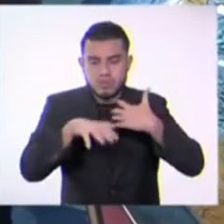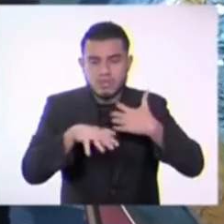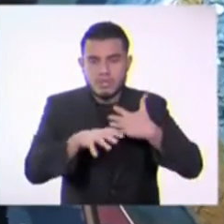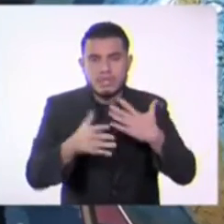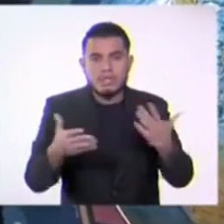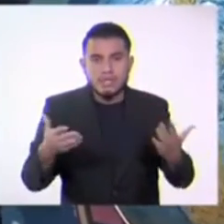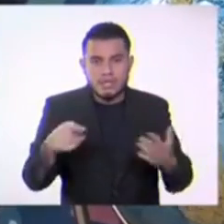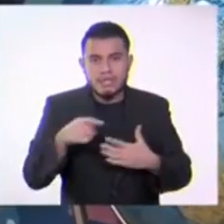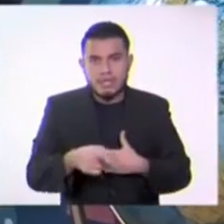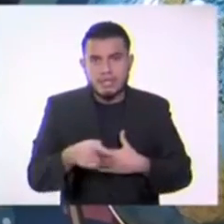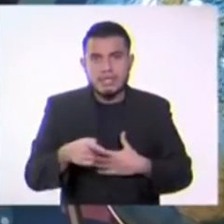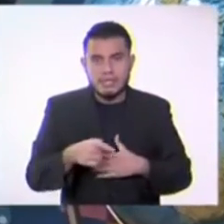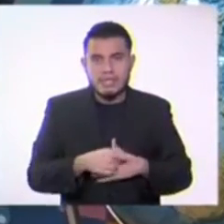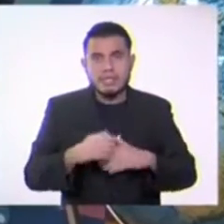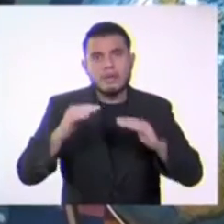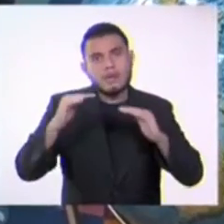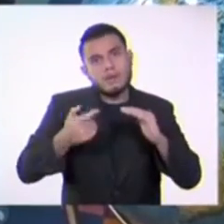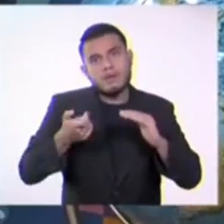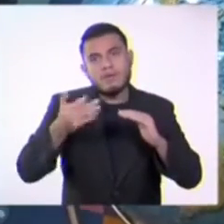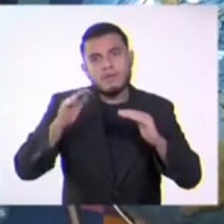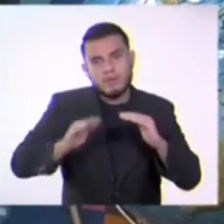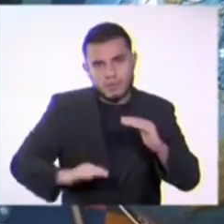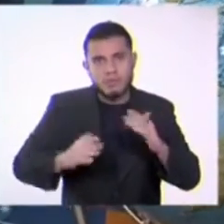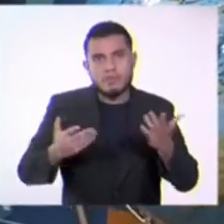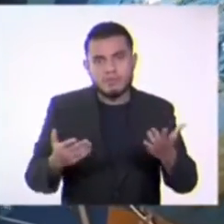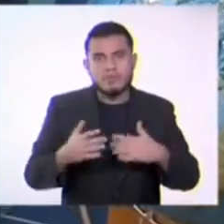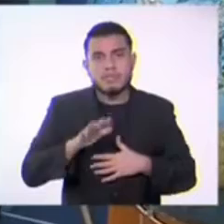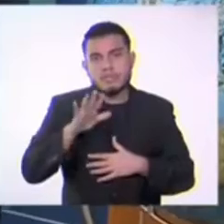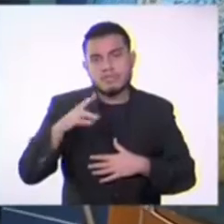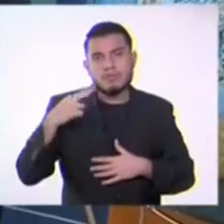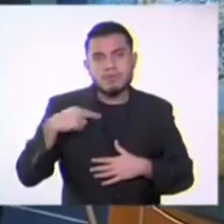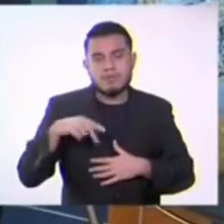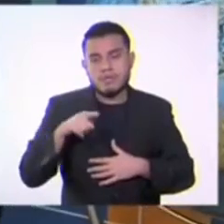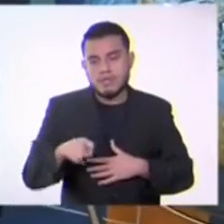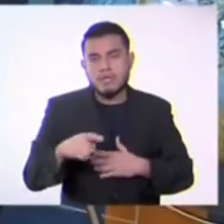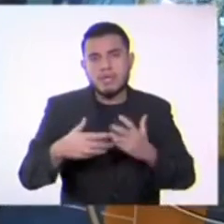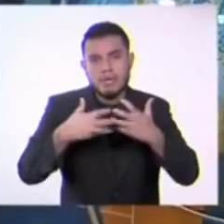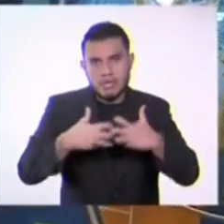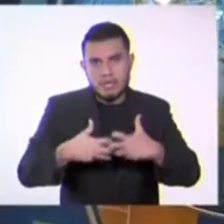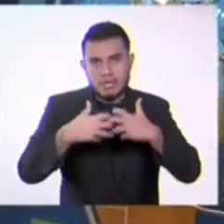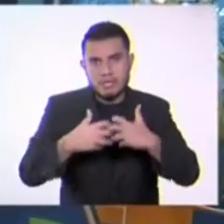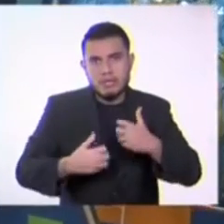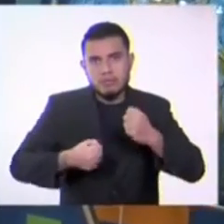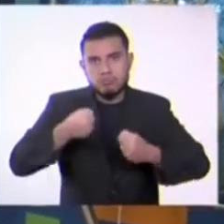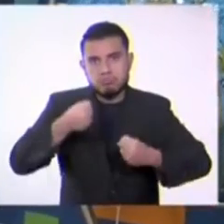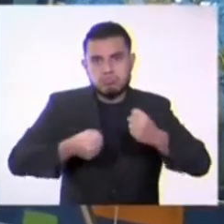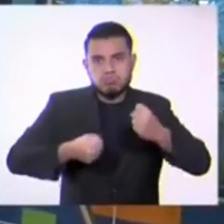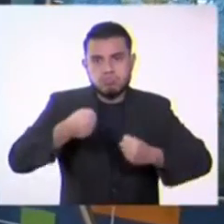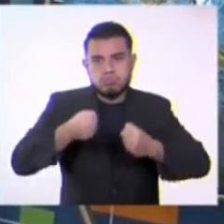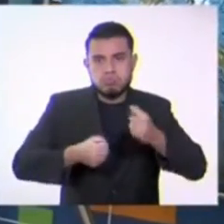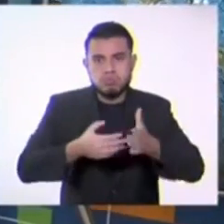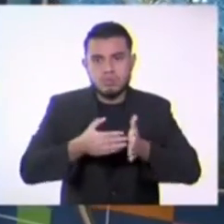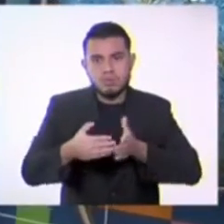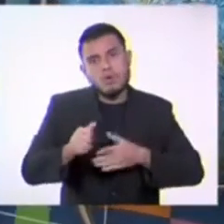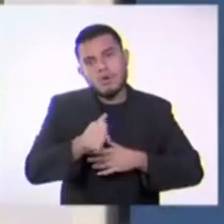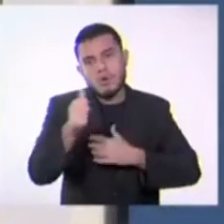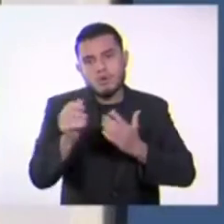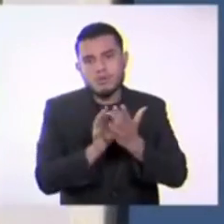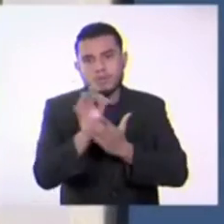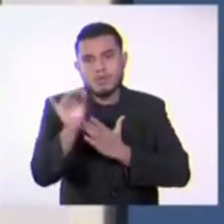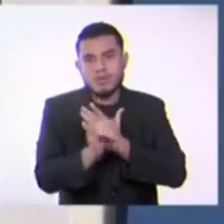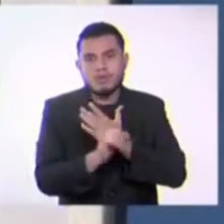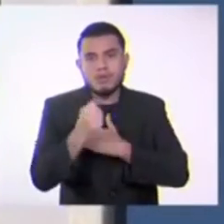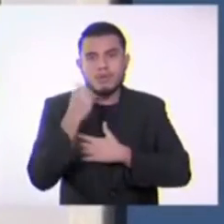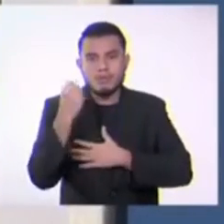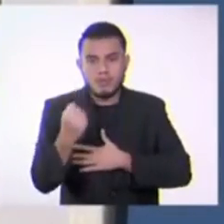abaratara la energía eléctrica y daba también impulso a la industria que en ese momento estaba surgiendo. Otros proyectos importantes también